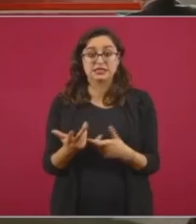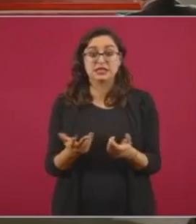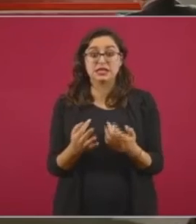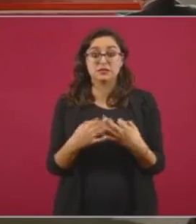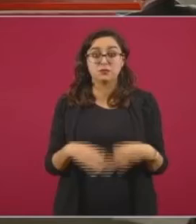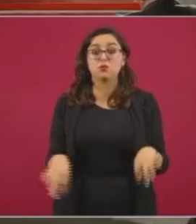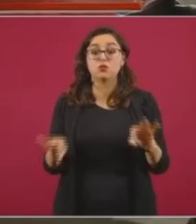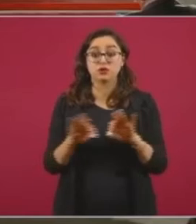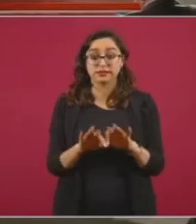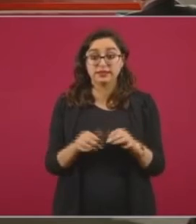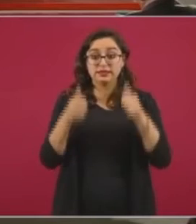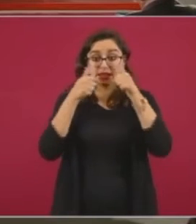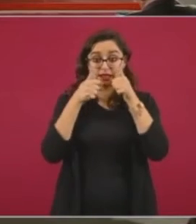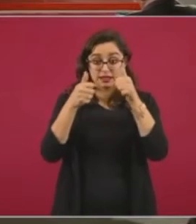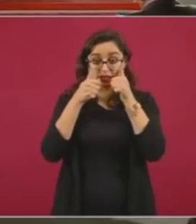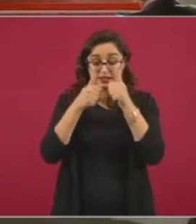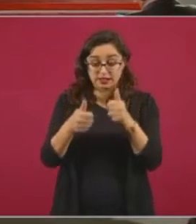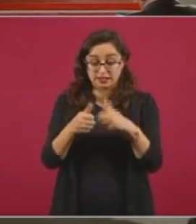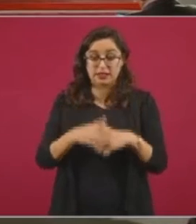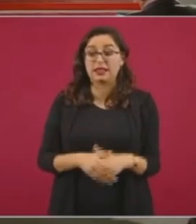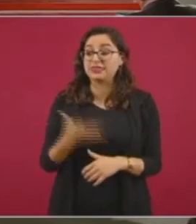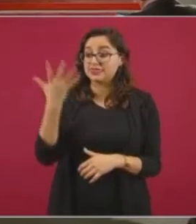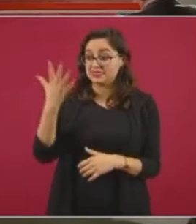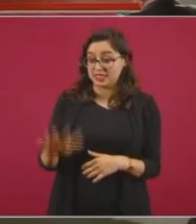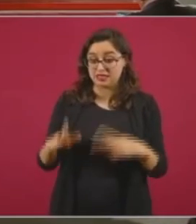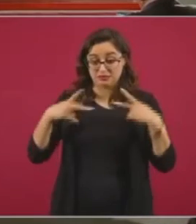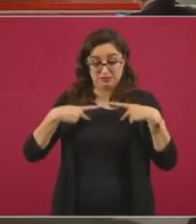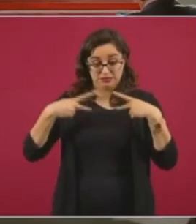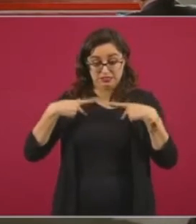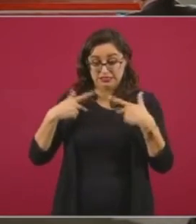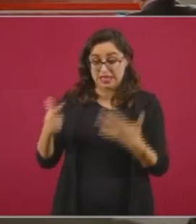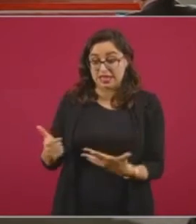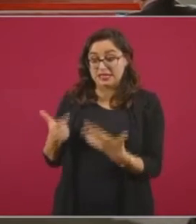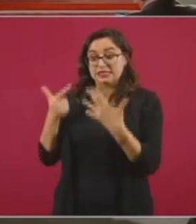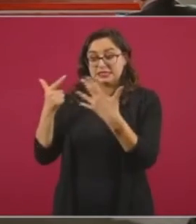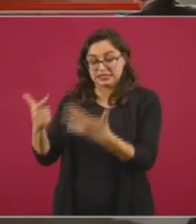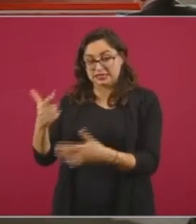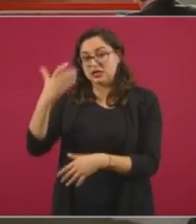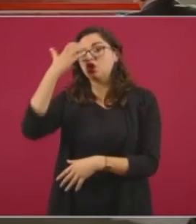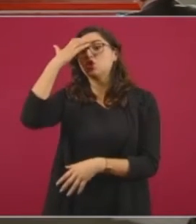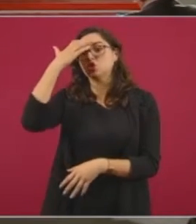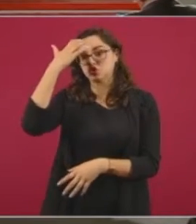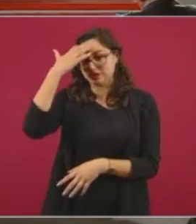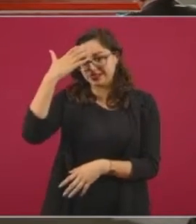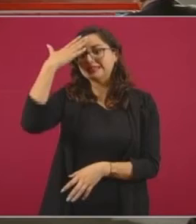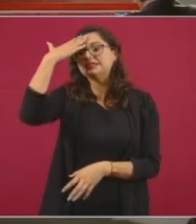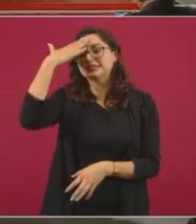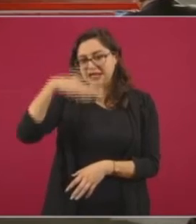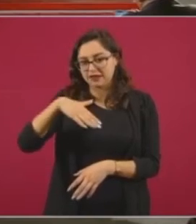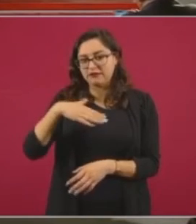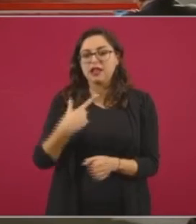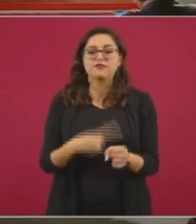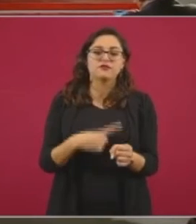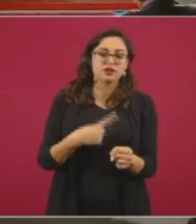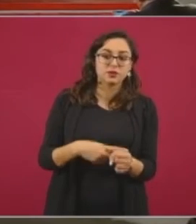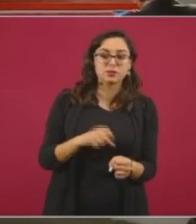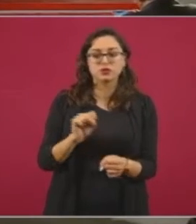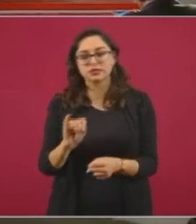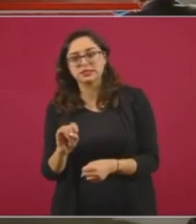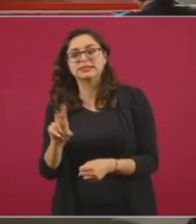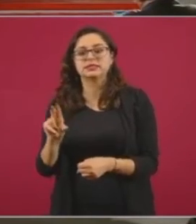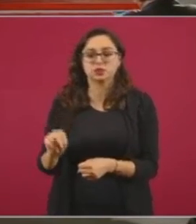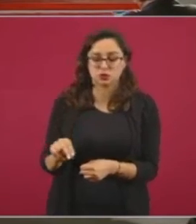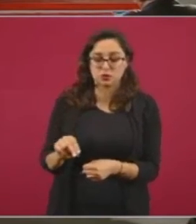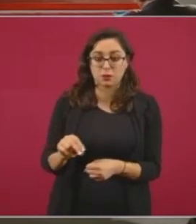elemento. Cerca de 7 de cada 10 personas conocen su diagnóstico. Esto nos deja una brecha. Esto significa